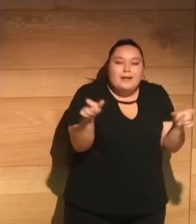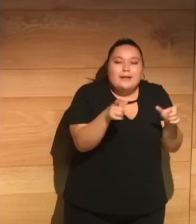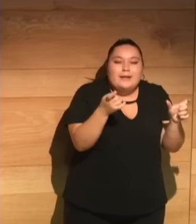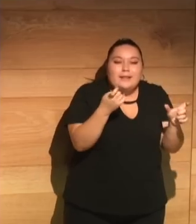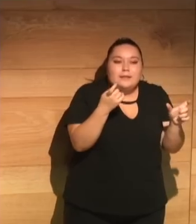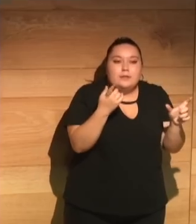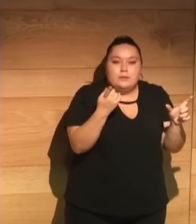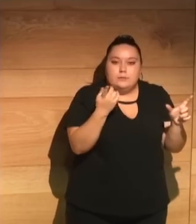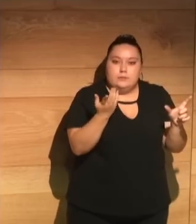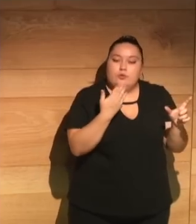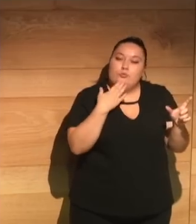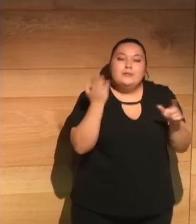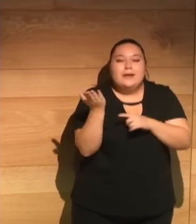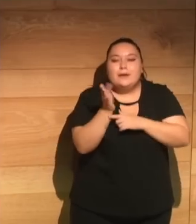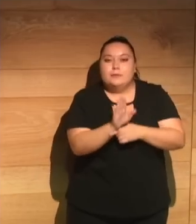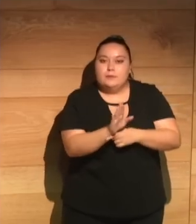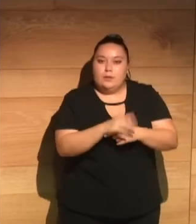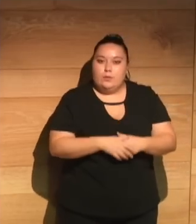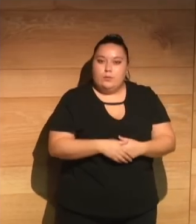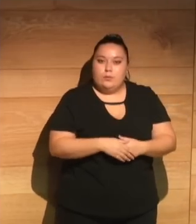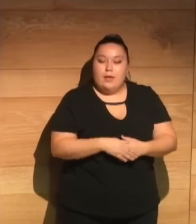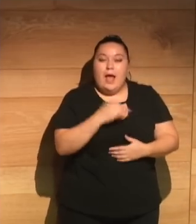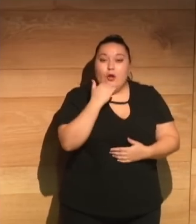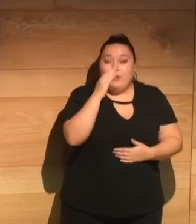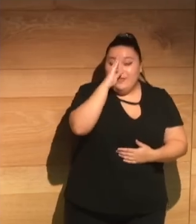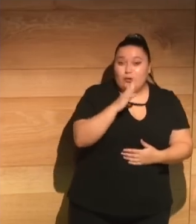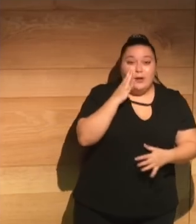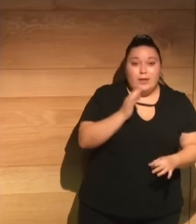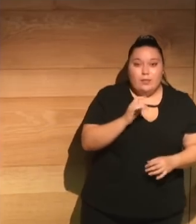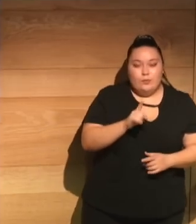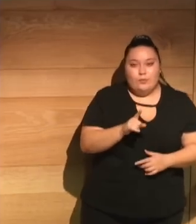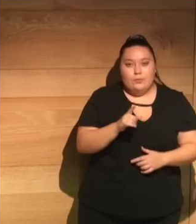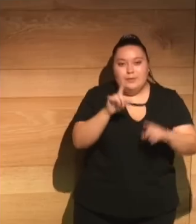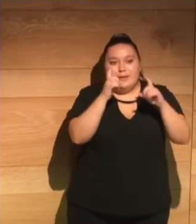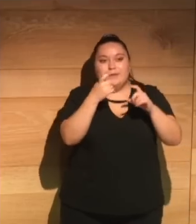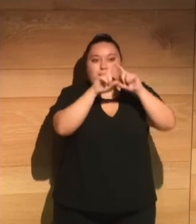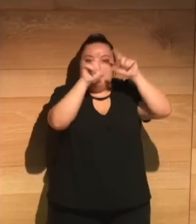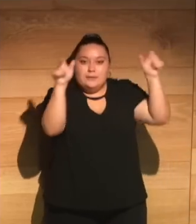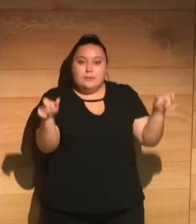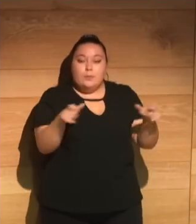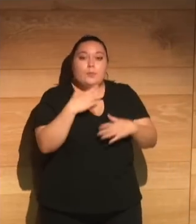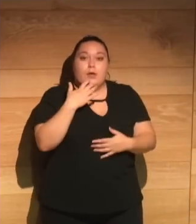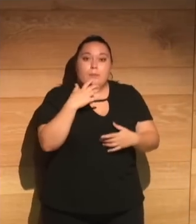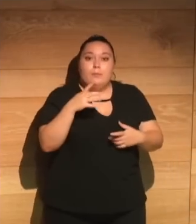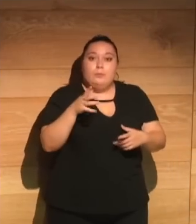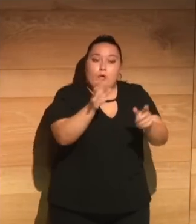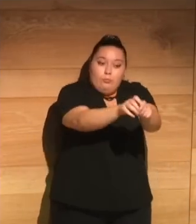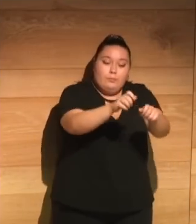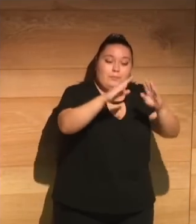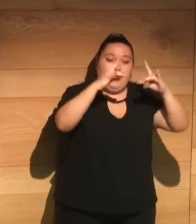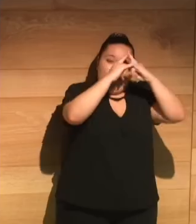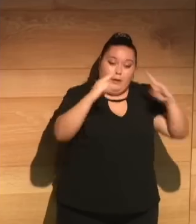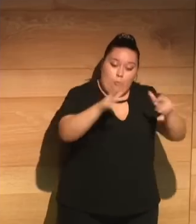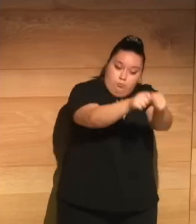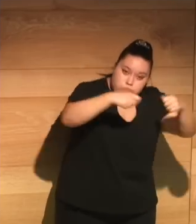en una representación, no en la contemplación directa de la realidad. Es curioso. Abres las lonas y ya está. Ahí tienes a los... Ahí están